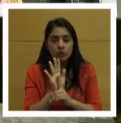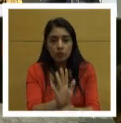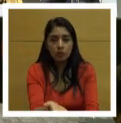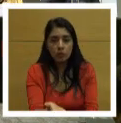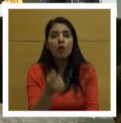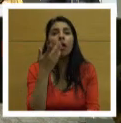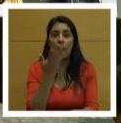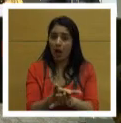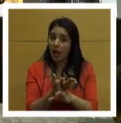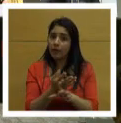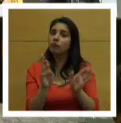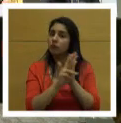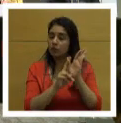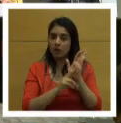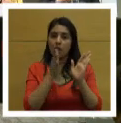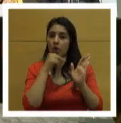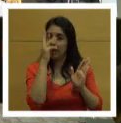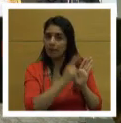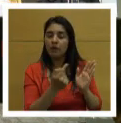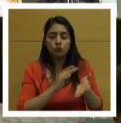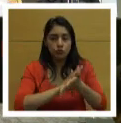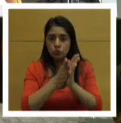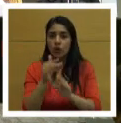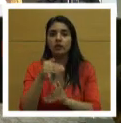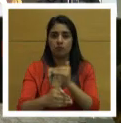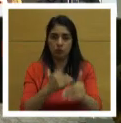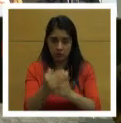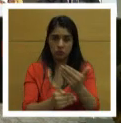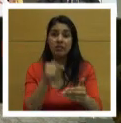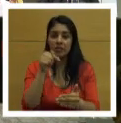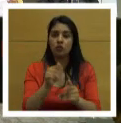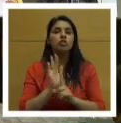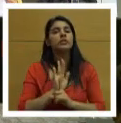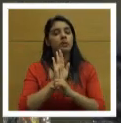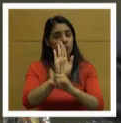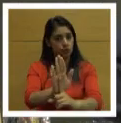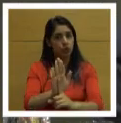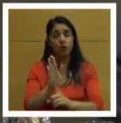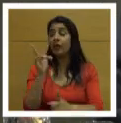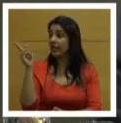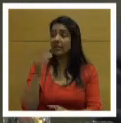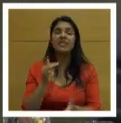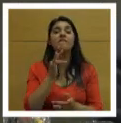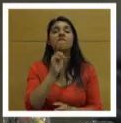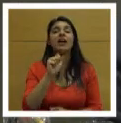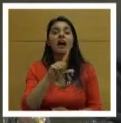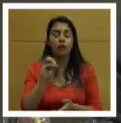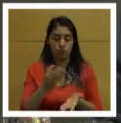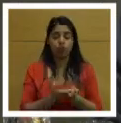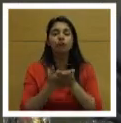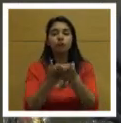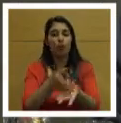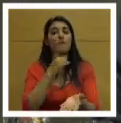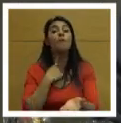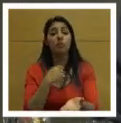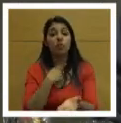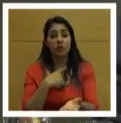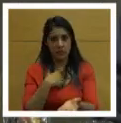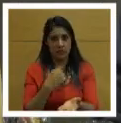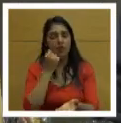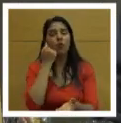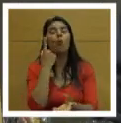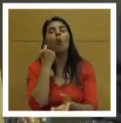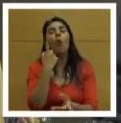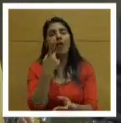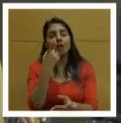de normas tan tremenda en todo ese proceso que eso se reveló en este fallo muy, muy interesante. ¿Y cuál fue la decisión,